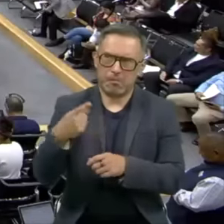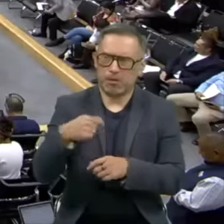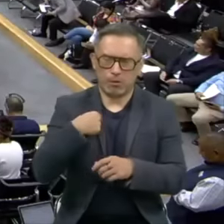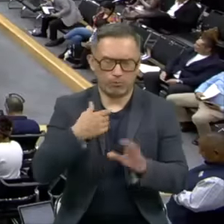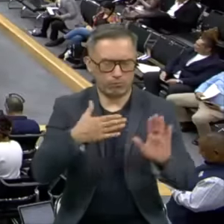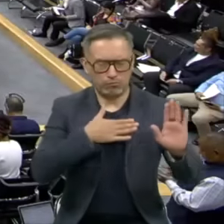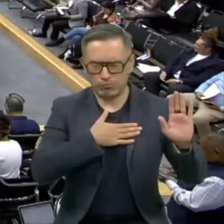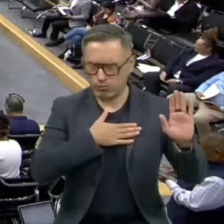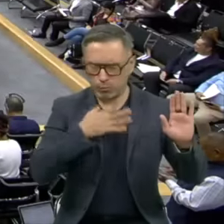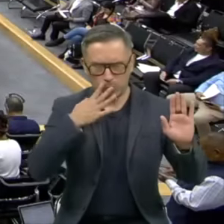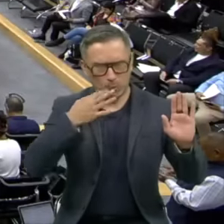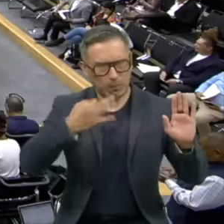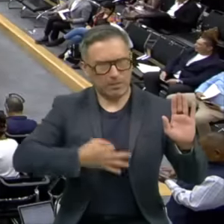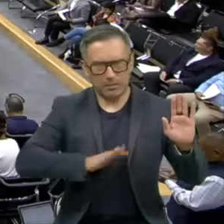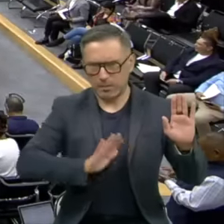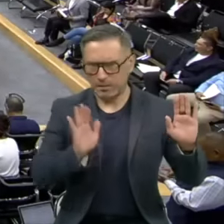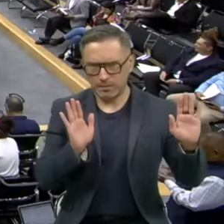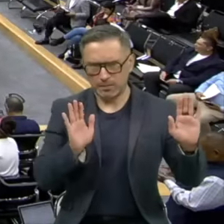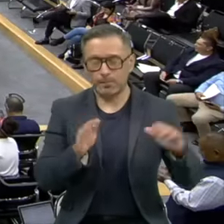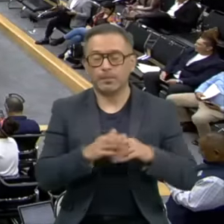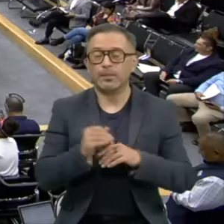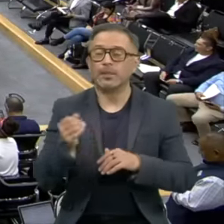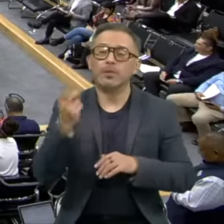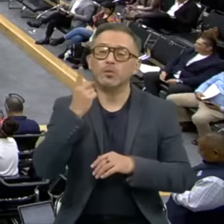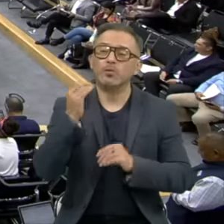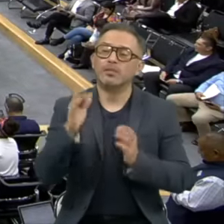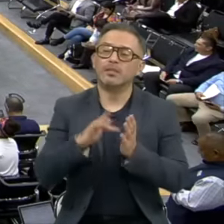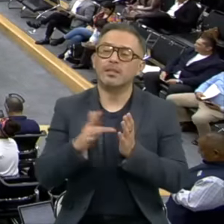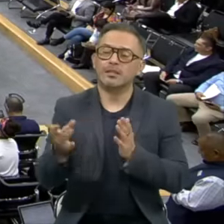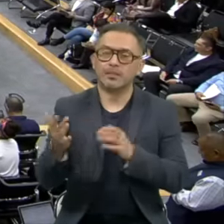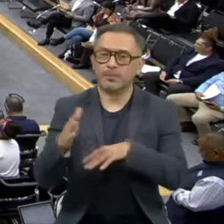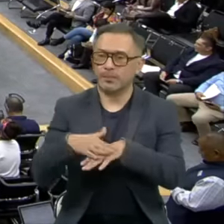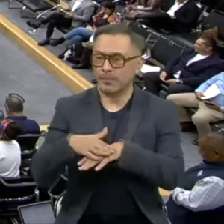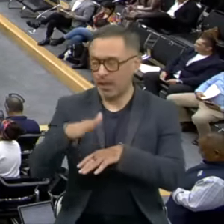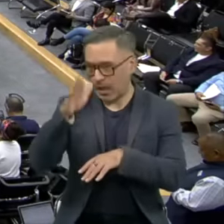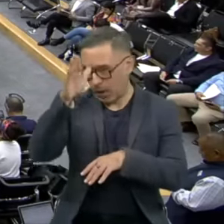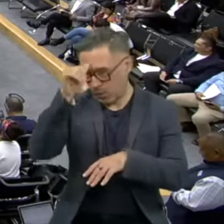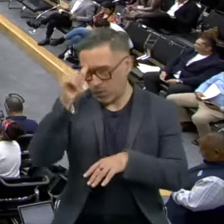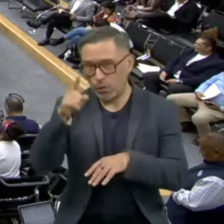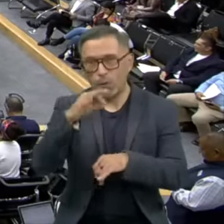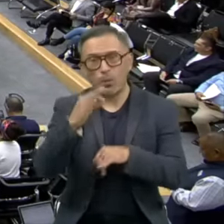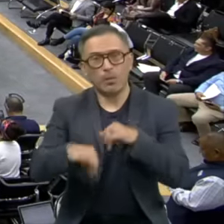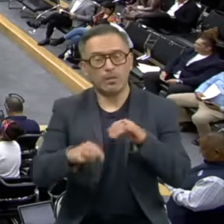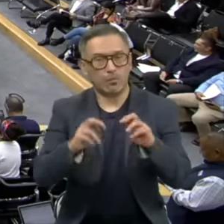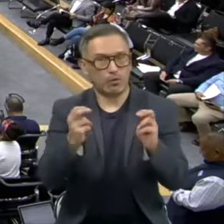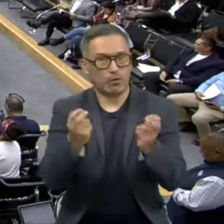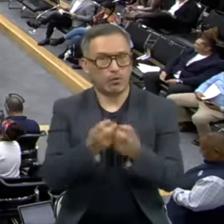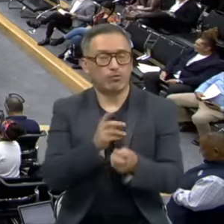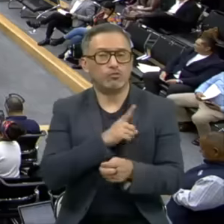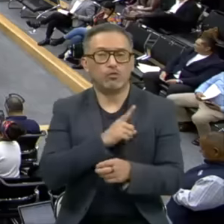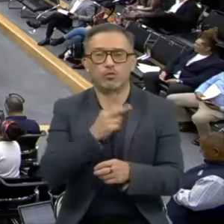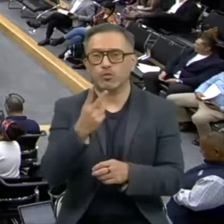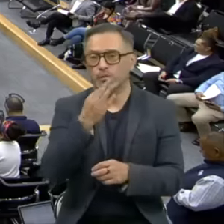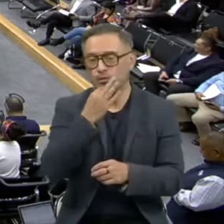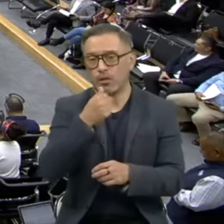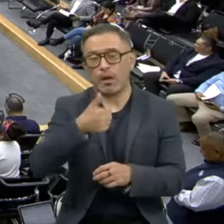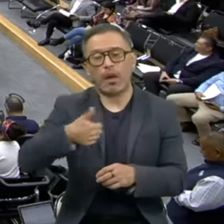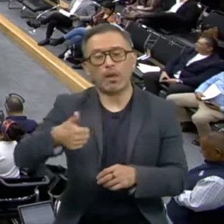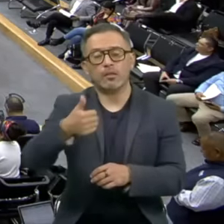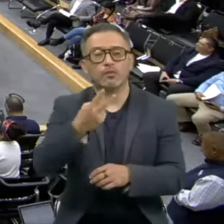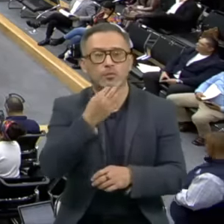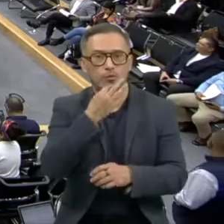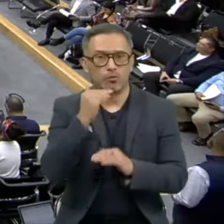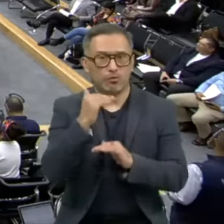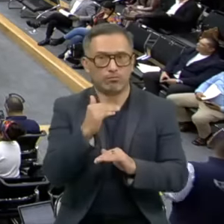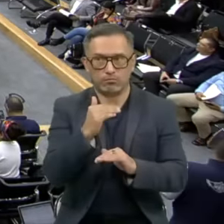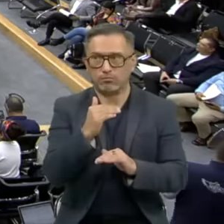Gracias, diputado. Les recuerdo que la última ronda solo consta de 2 minutos por intervención